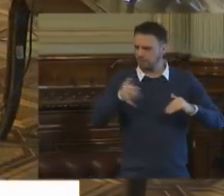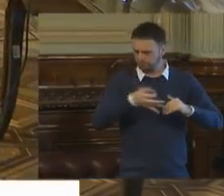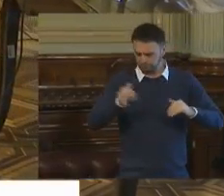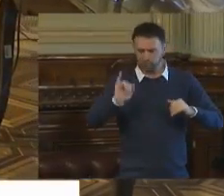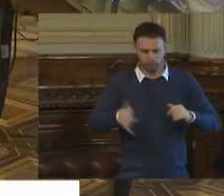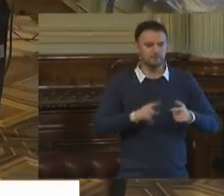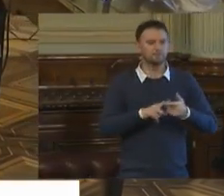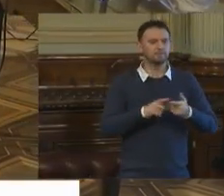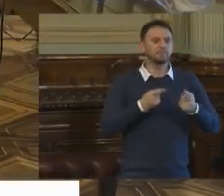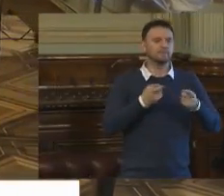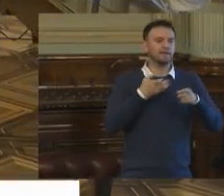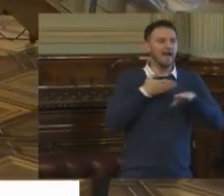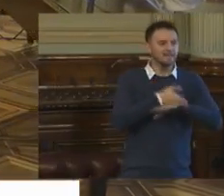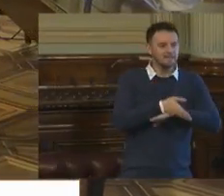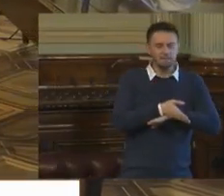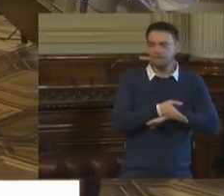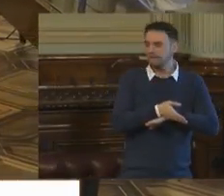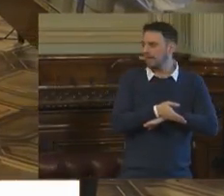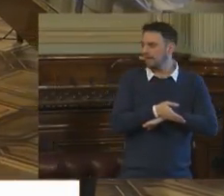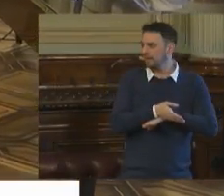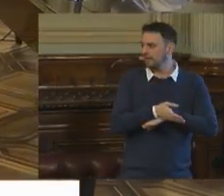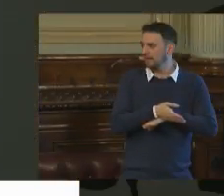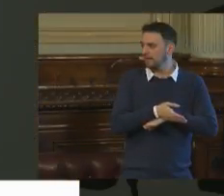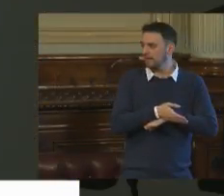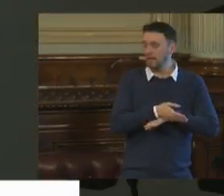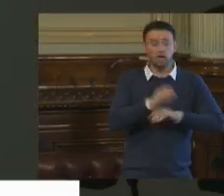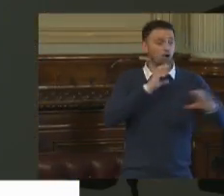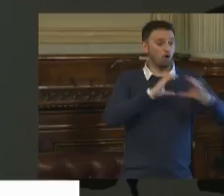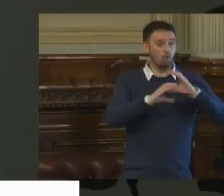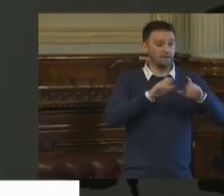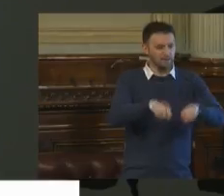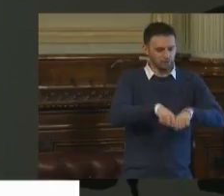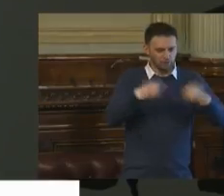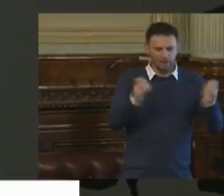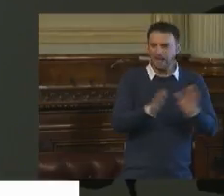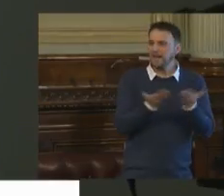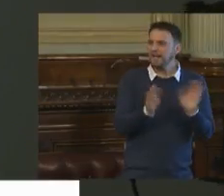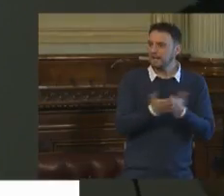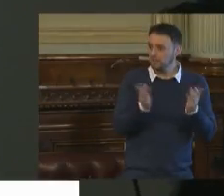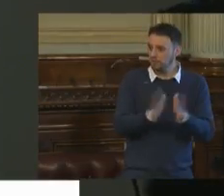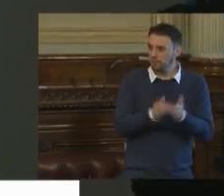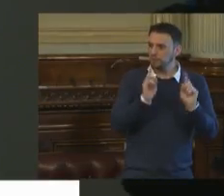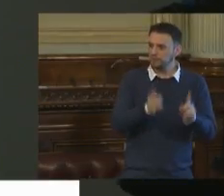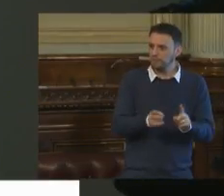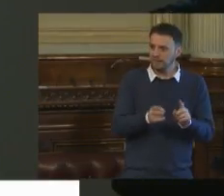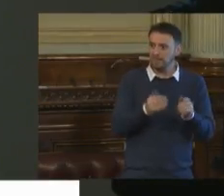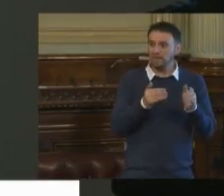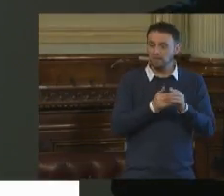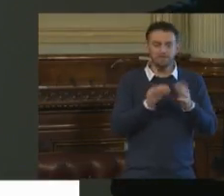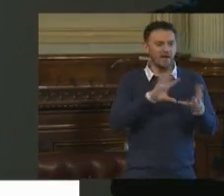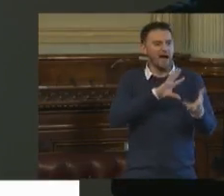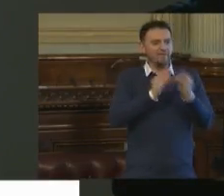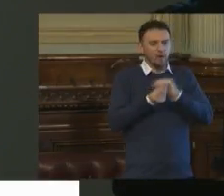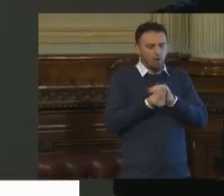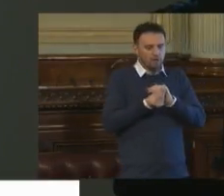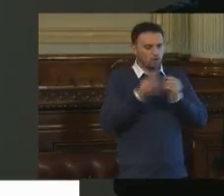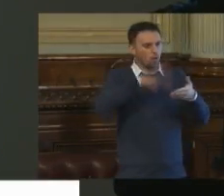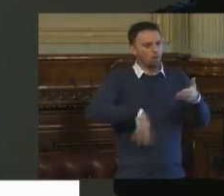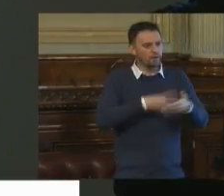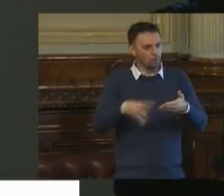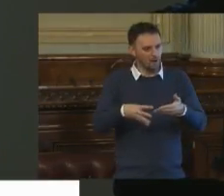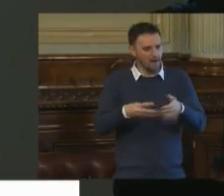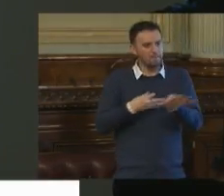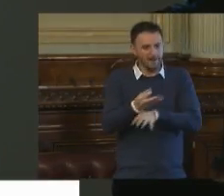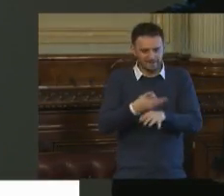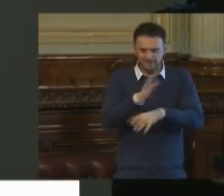deberíamos contar con elementos que permitieran la accesibilidad en la comunicación y después con las adecuaciones necesarias a